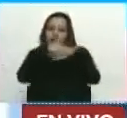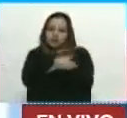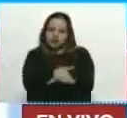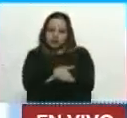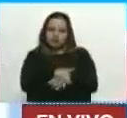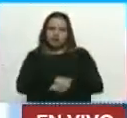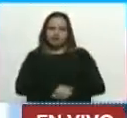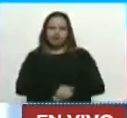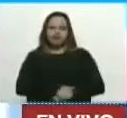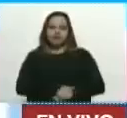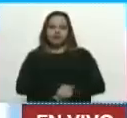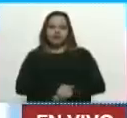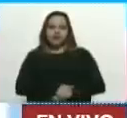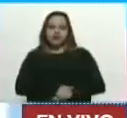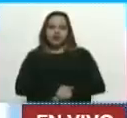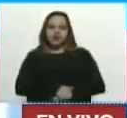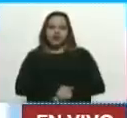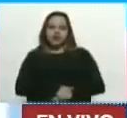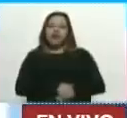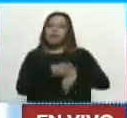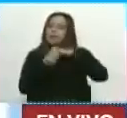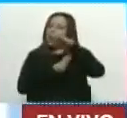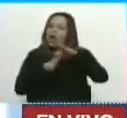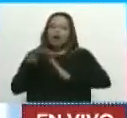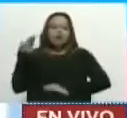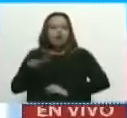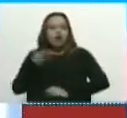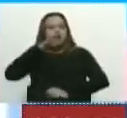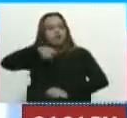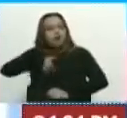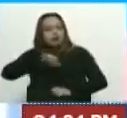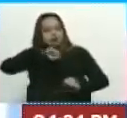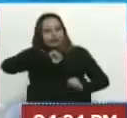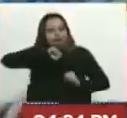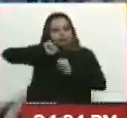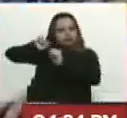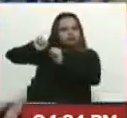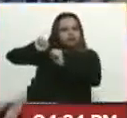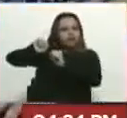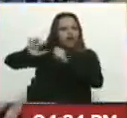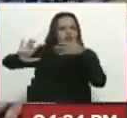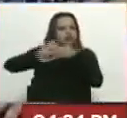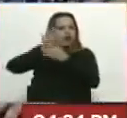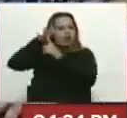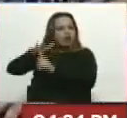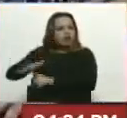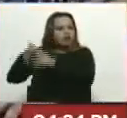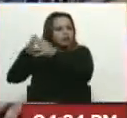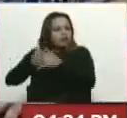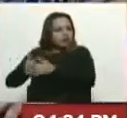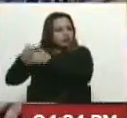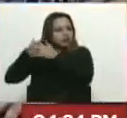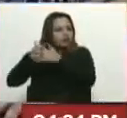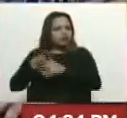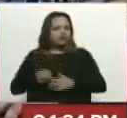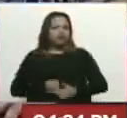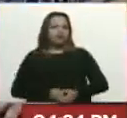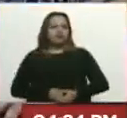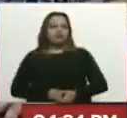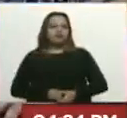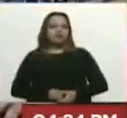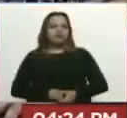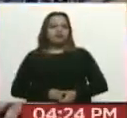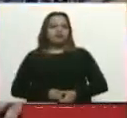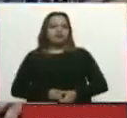que es un elemento fundamental para poder oponerse a la dominación imperial. Y